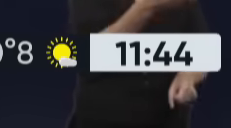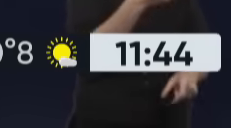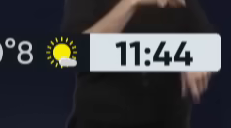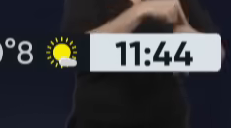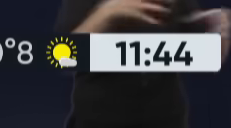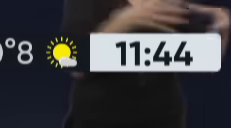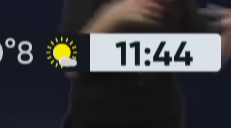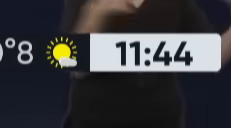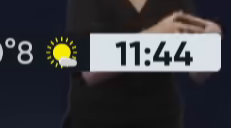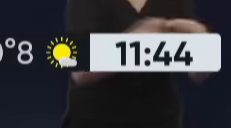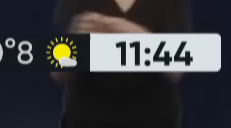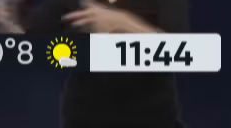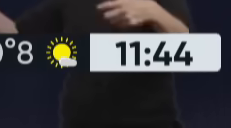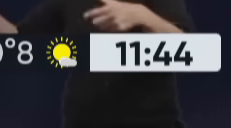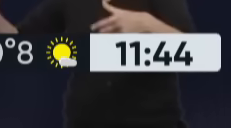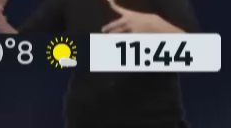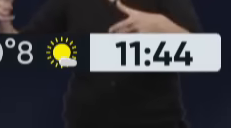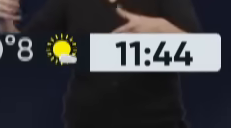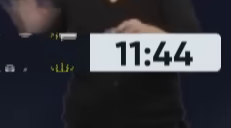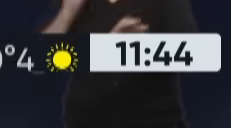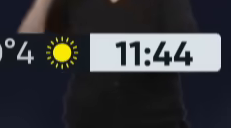34% de médicos. O sea, fíjate lo